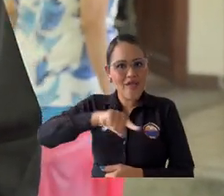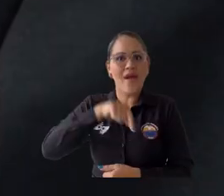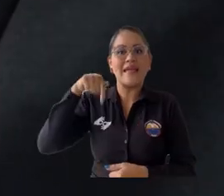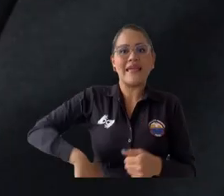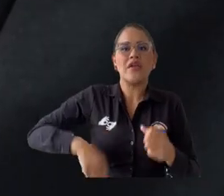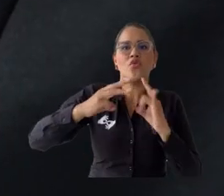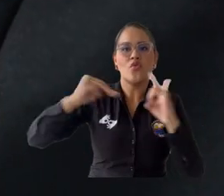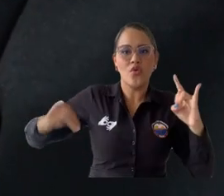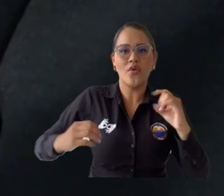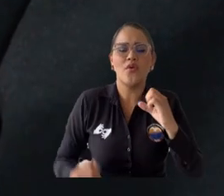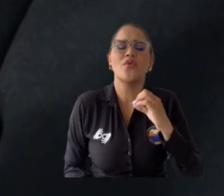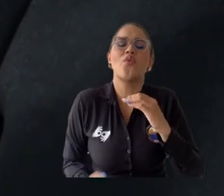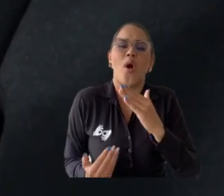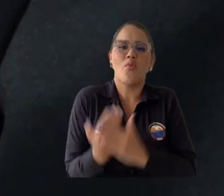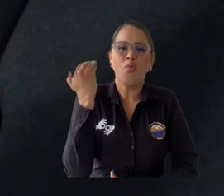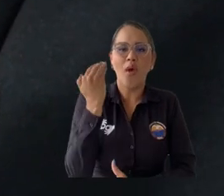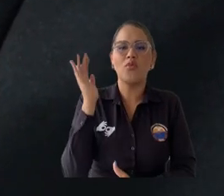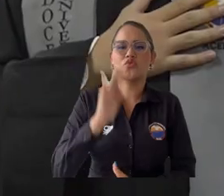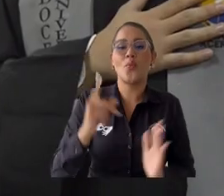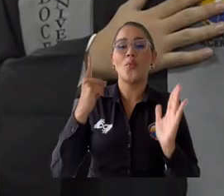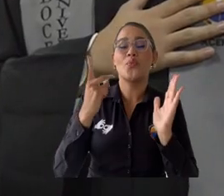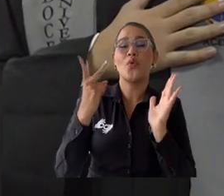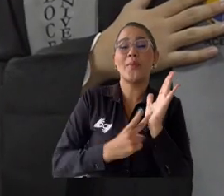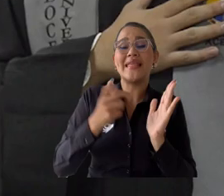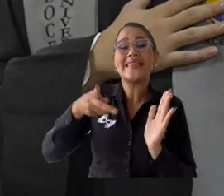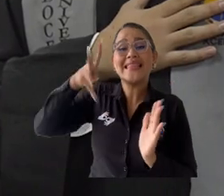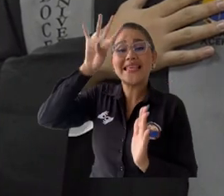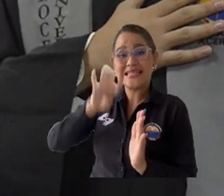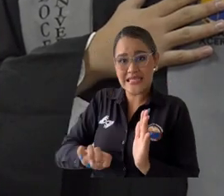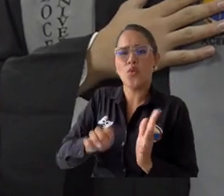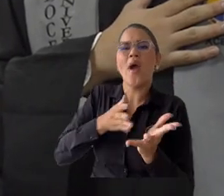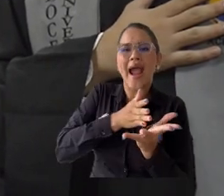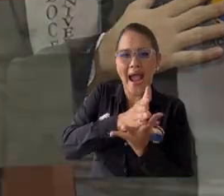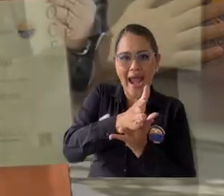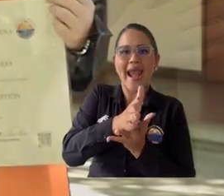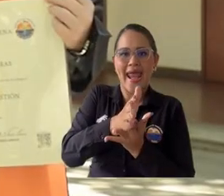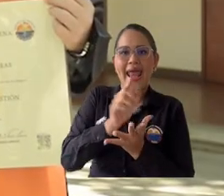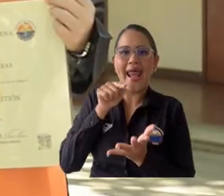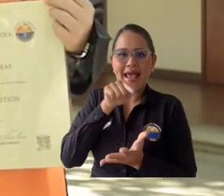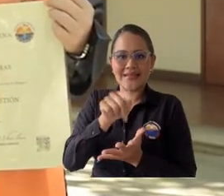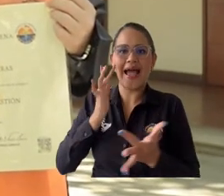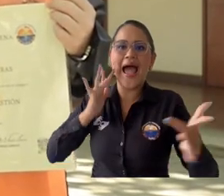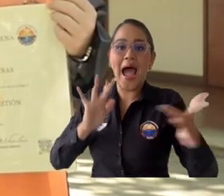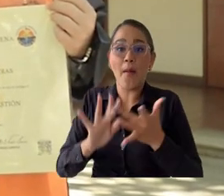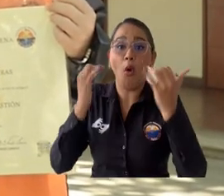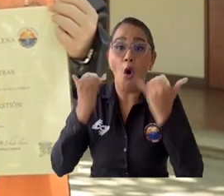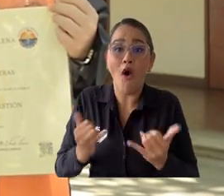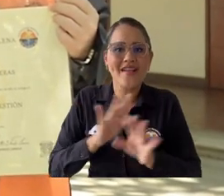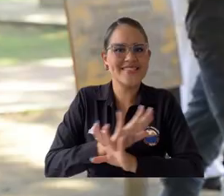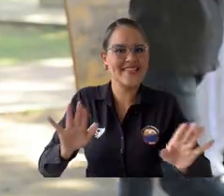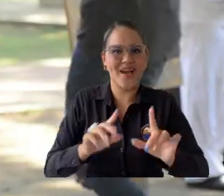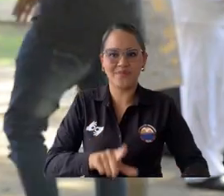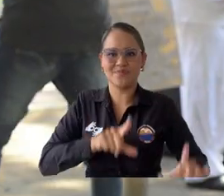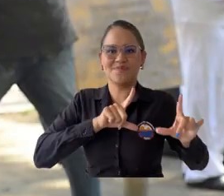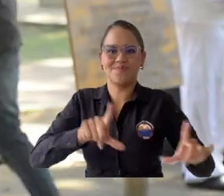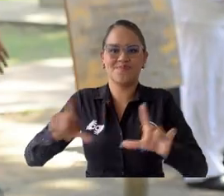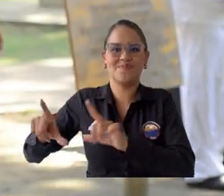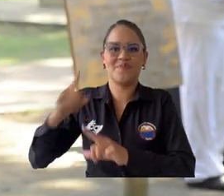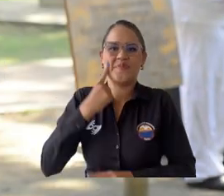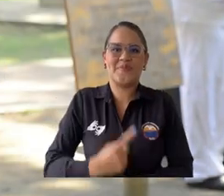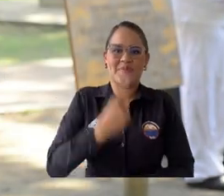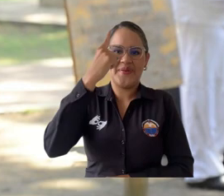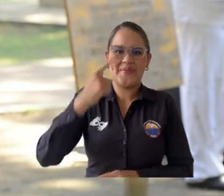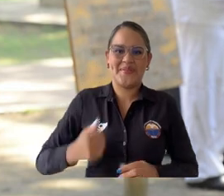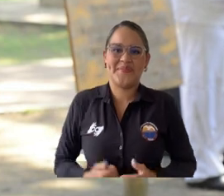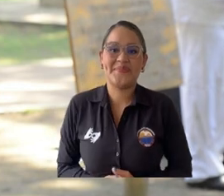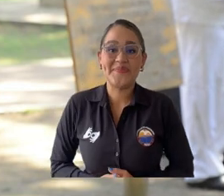este programa académico en 2019, del cual hoy, con satisfacción, entrega sus primeros titulados. Es un privilegio